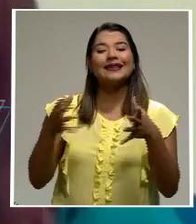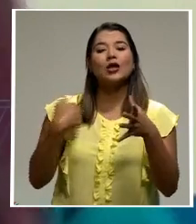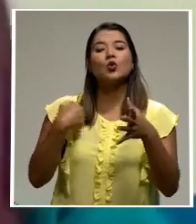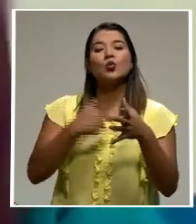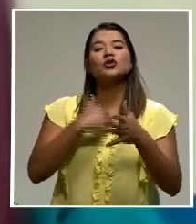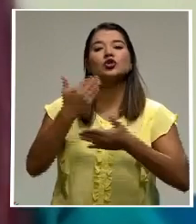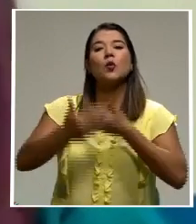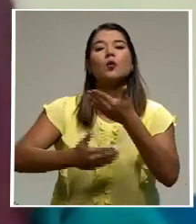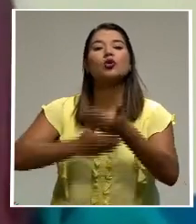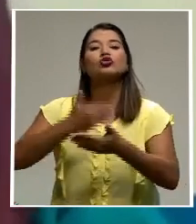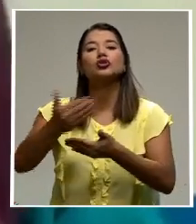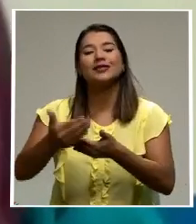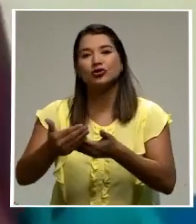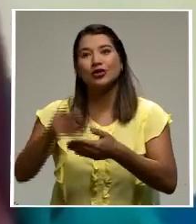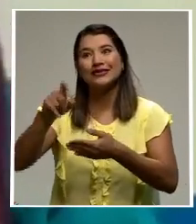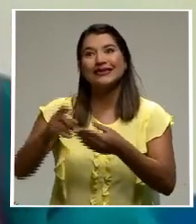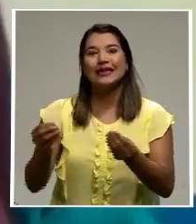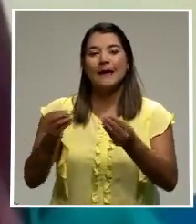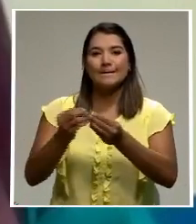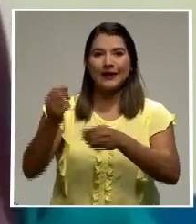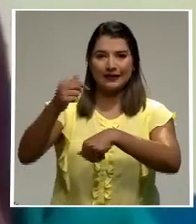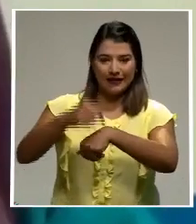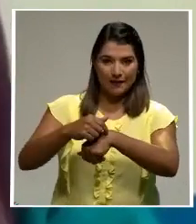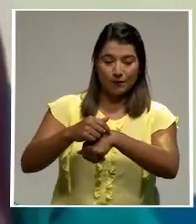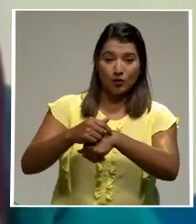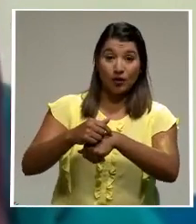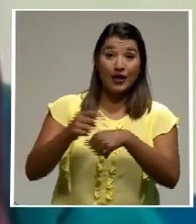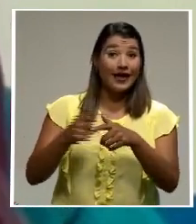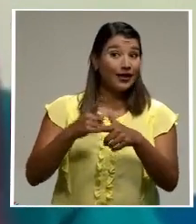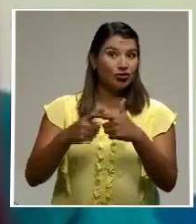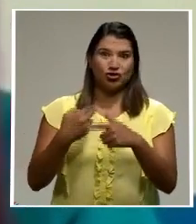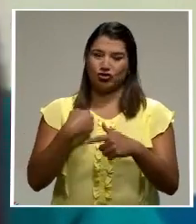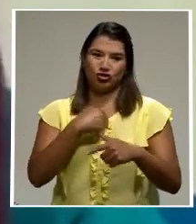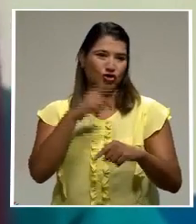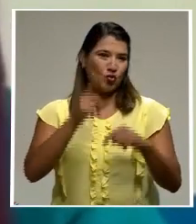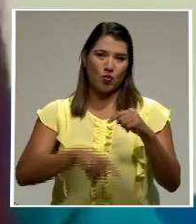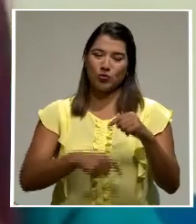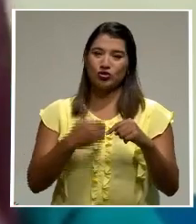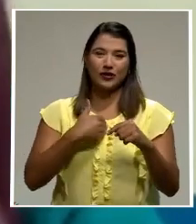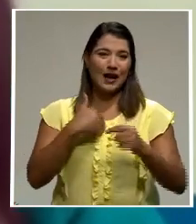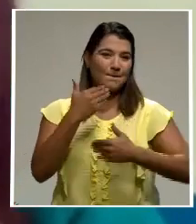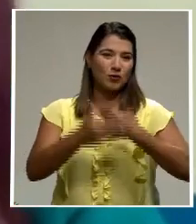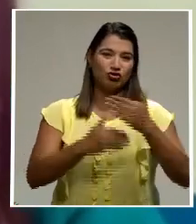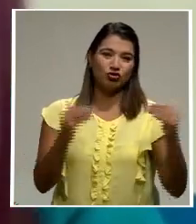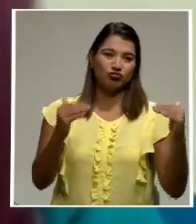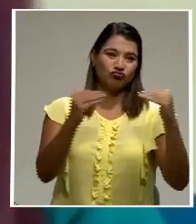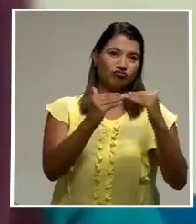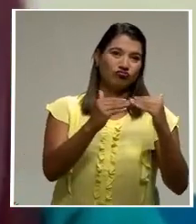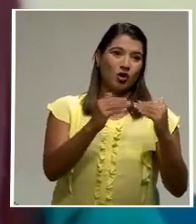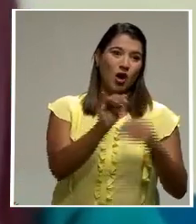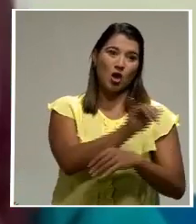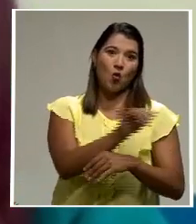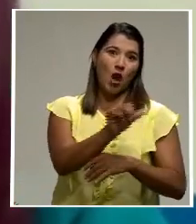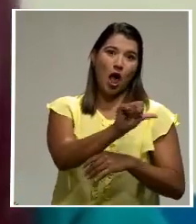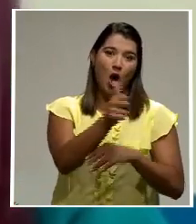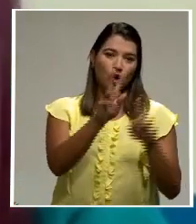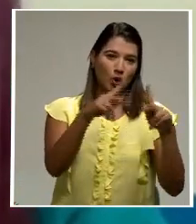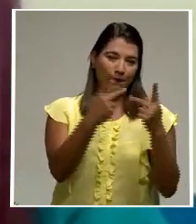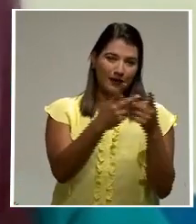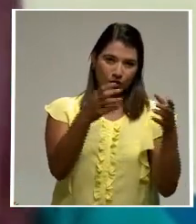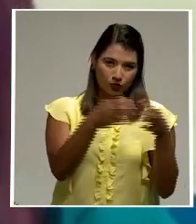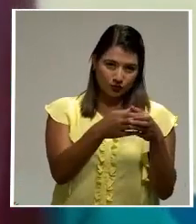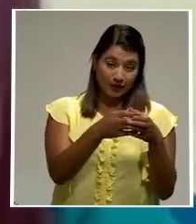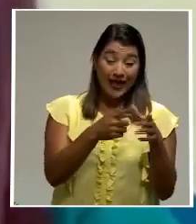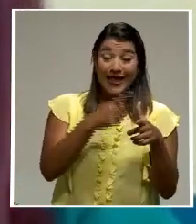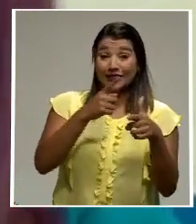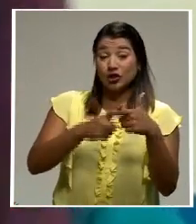pues no pueden meter en una camisa de partido pequeño. Entonces, dentro de este análisis que debe hacer el Tribunal Supremo de Elecciones,